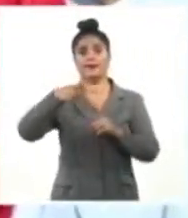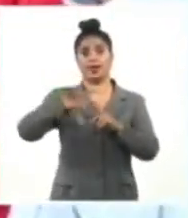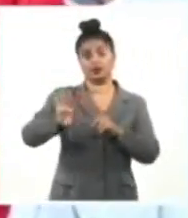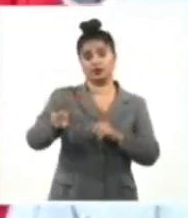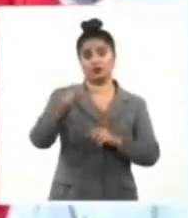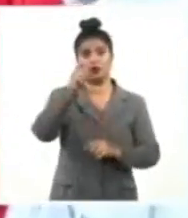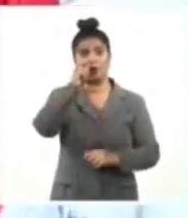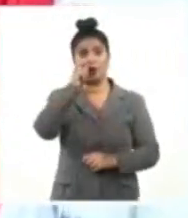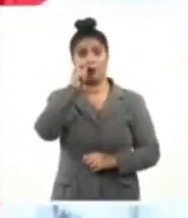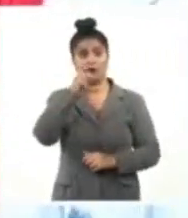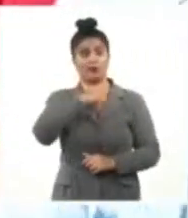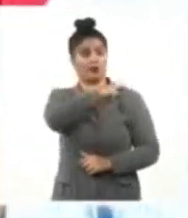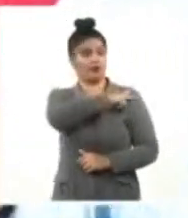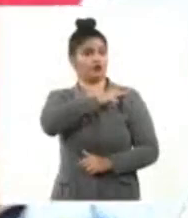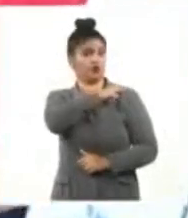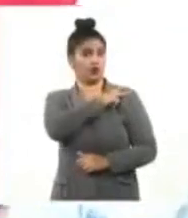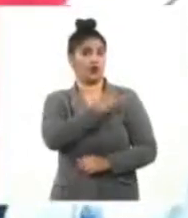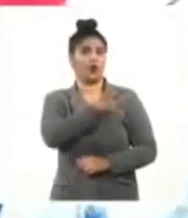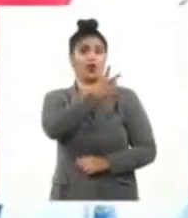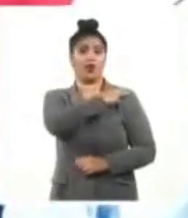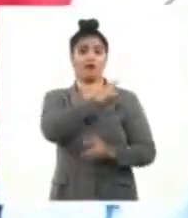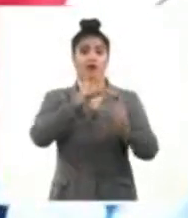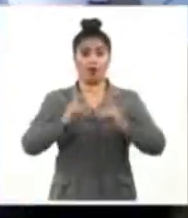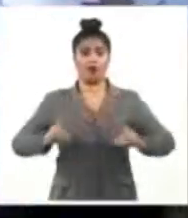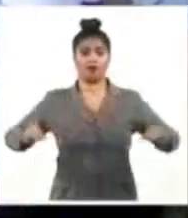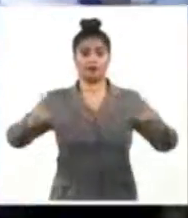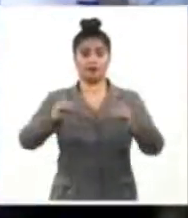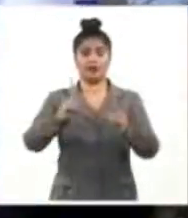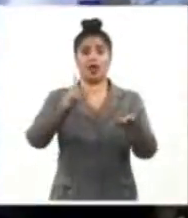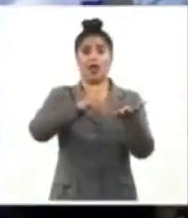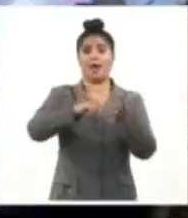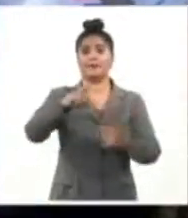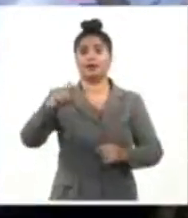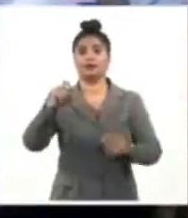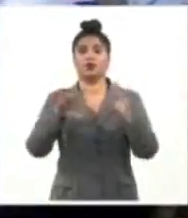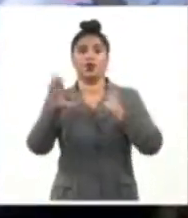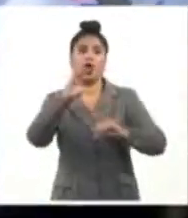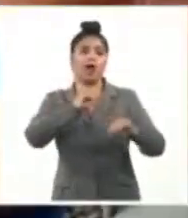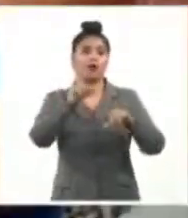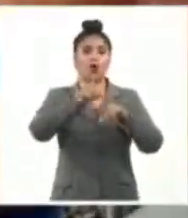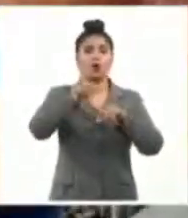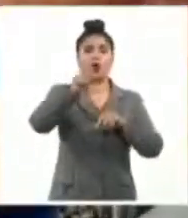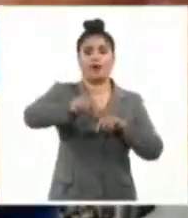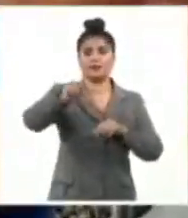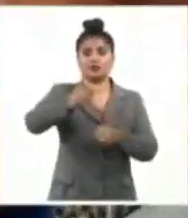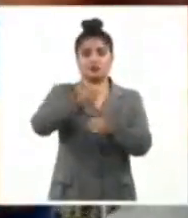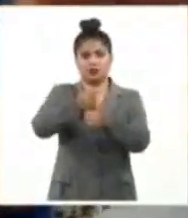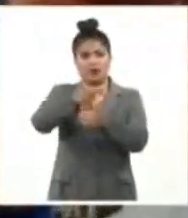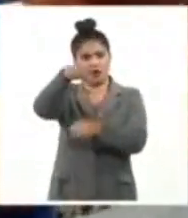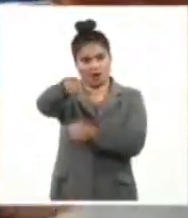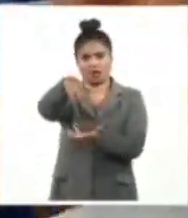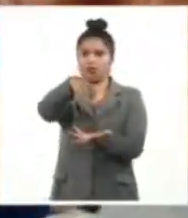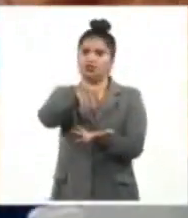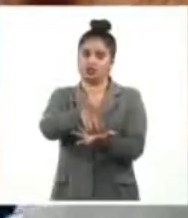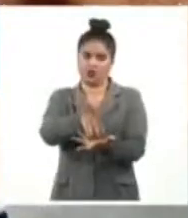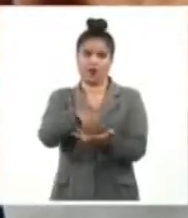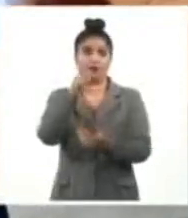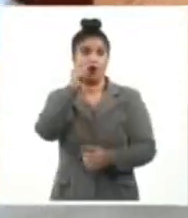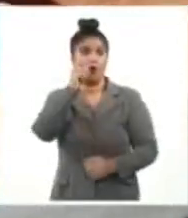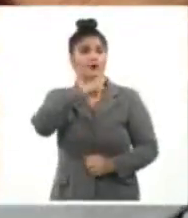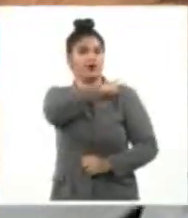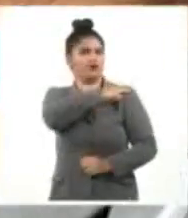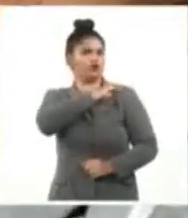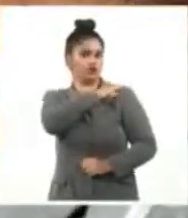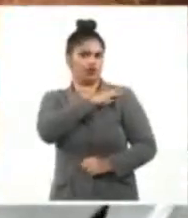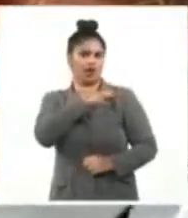César García Rodríguez, jefe de oficina del Comité Central, intercambió con campesinos de esta cooperativa. El dirigente político conoció